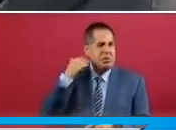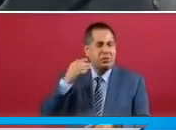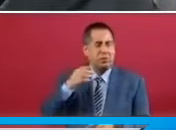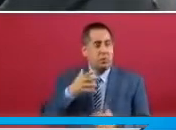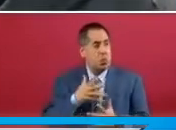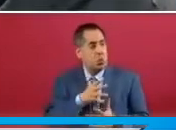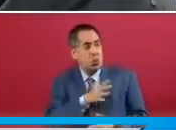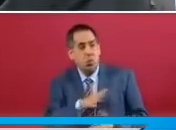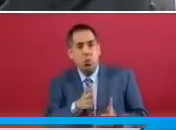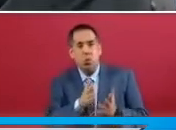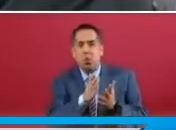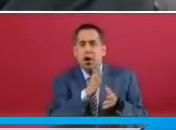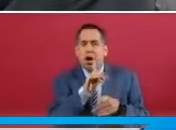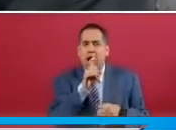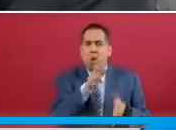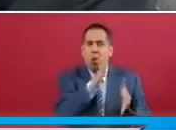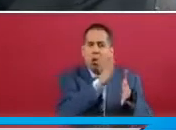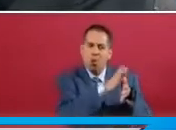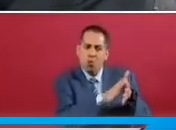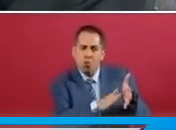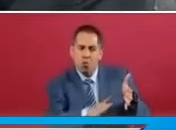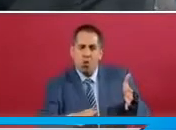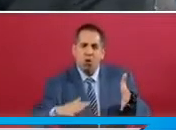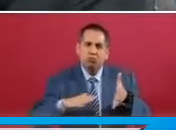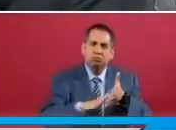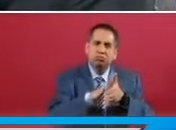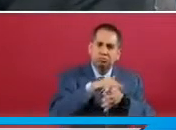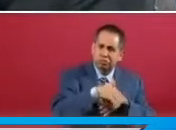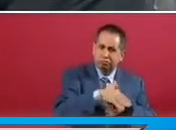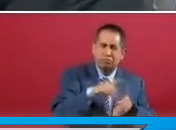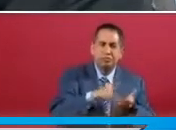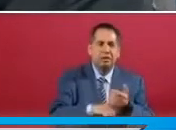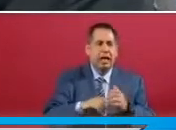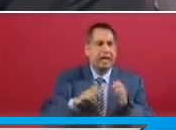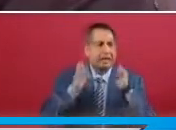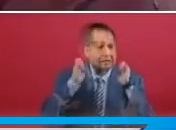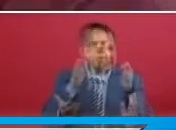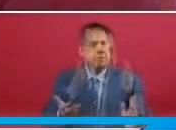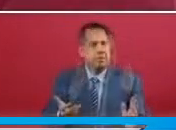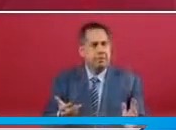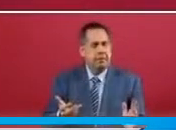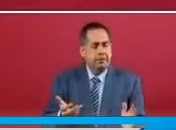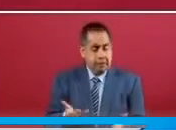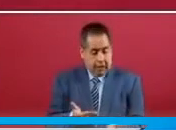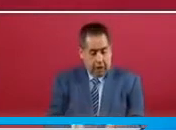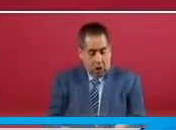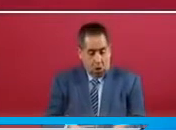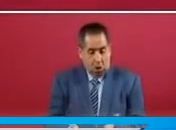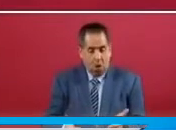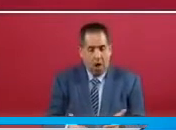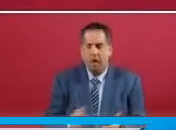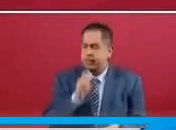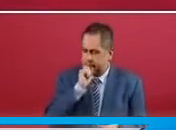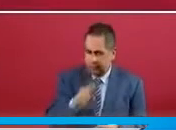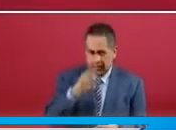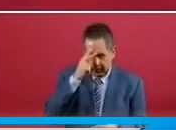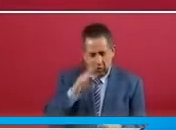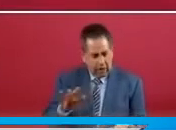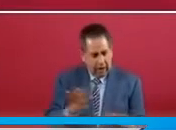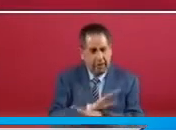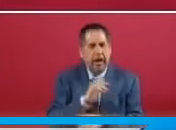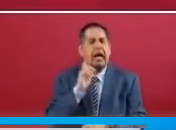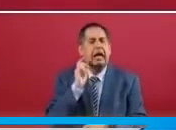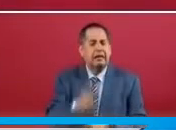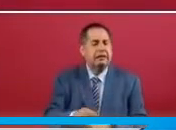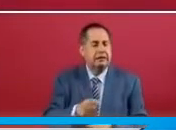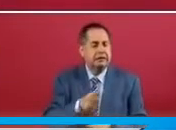corrupción separando el poder económico del poder político que ha hecho tanto daño a México. El gran cambio en México es